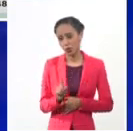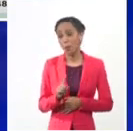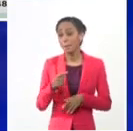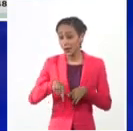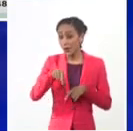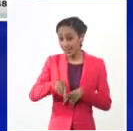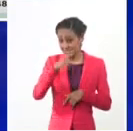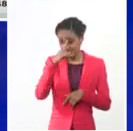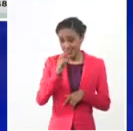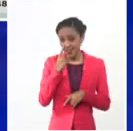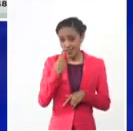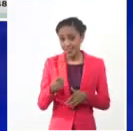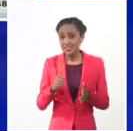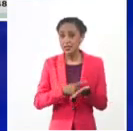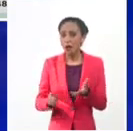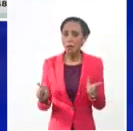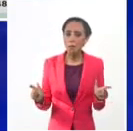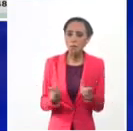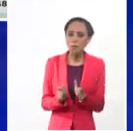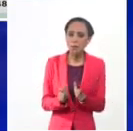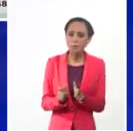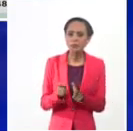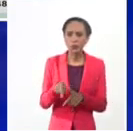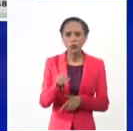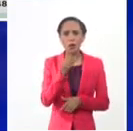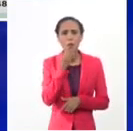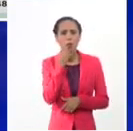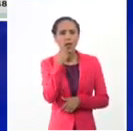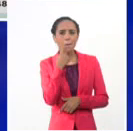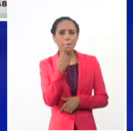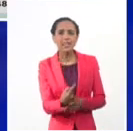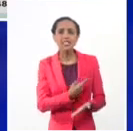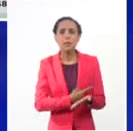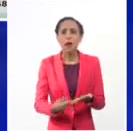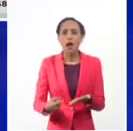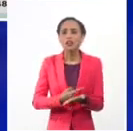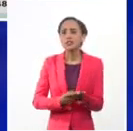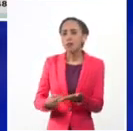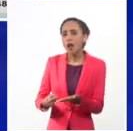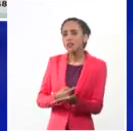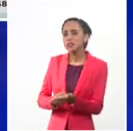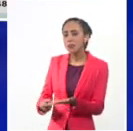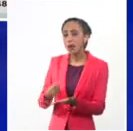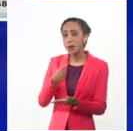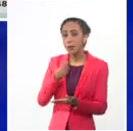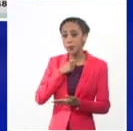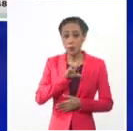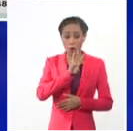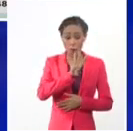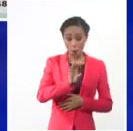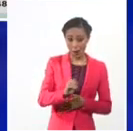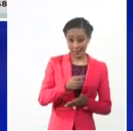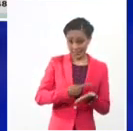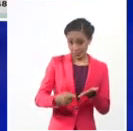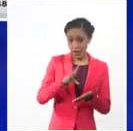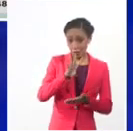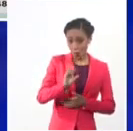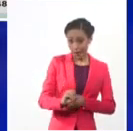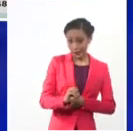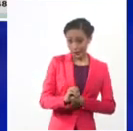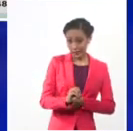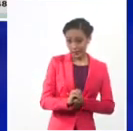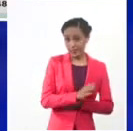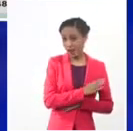ustedes tienen que cómo ha ido disminuyendo a partir de la semana 40,